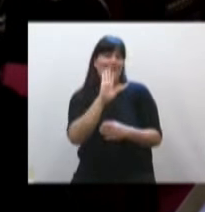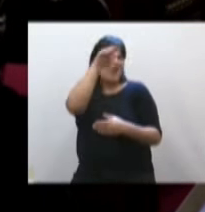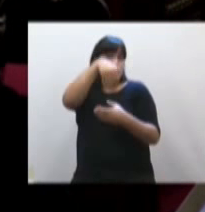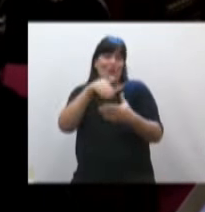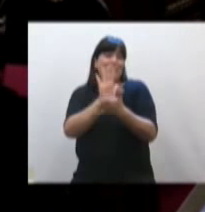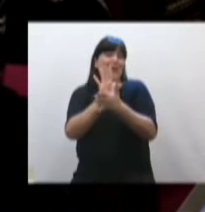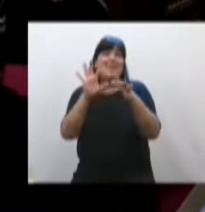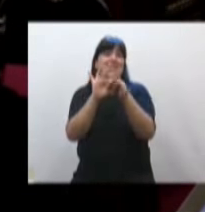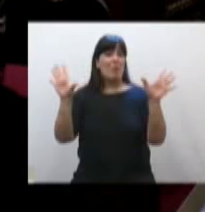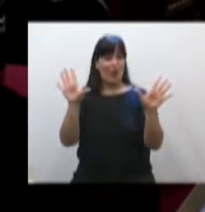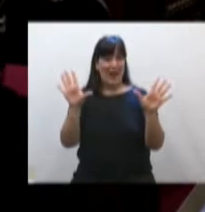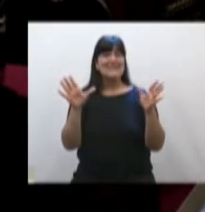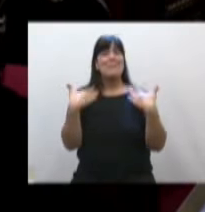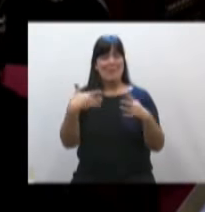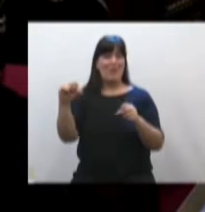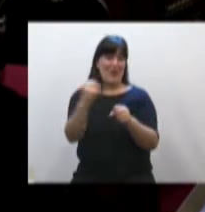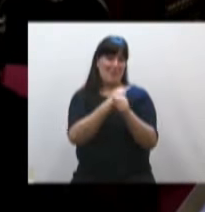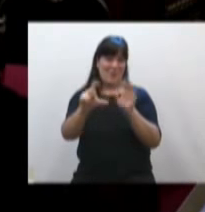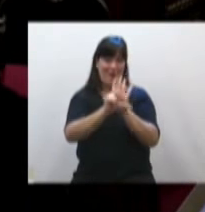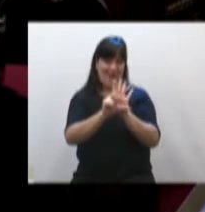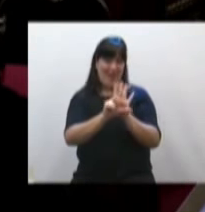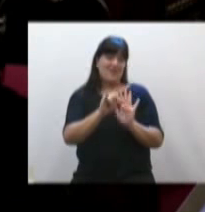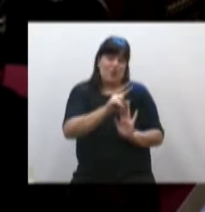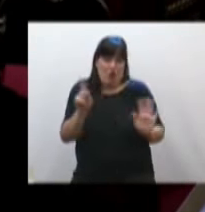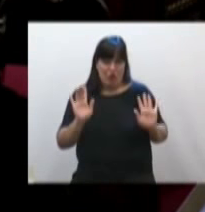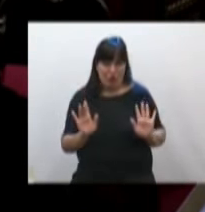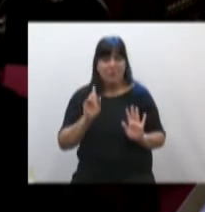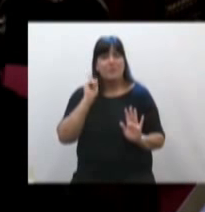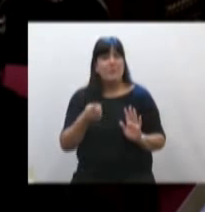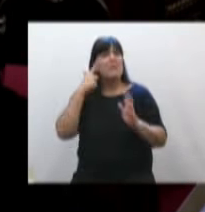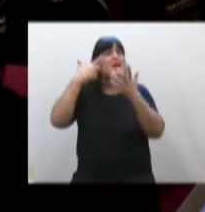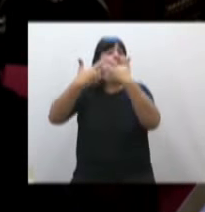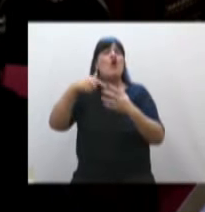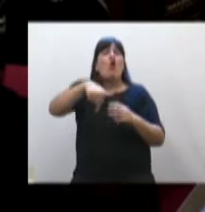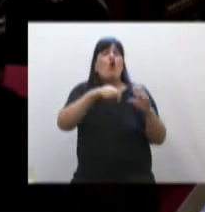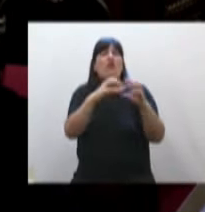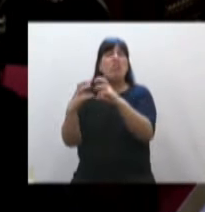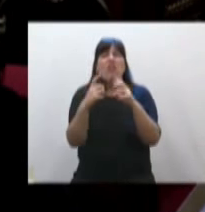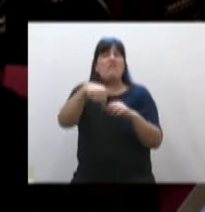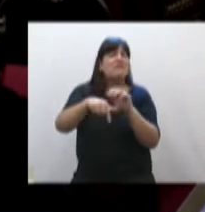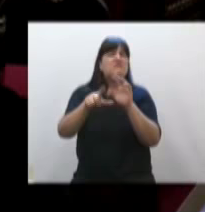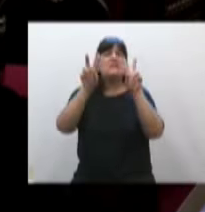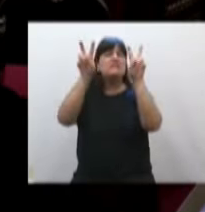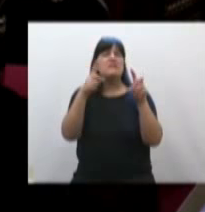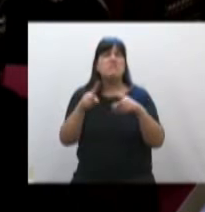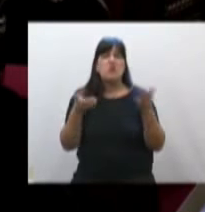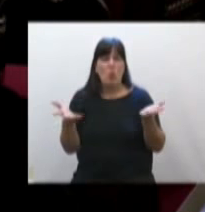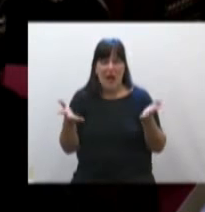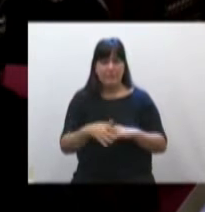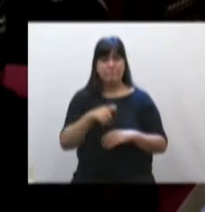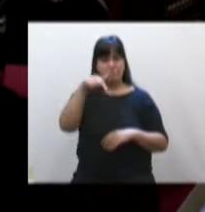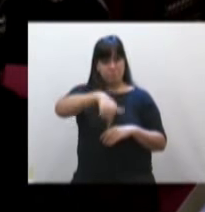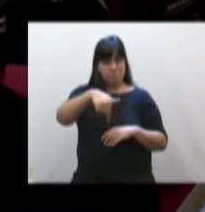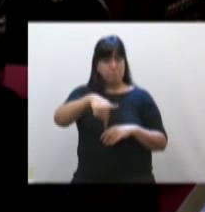la ley no salga del Senado. ¿Qué pasaría en este caso? Bueno, si se realizan modificaciones, la ley va a volver,